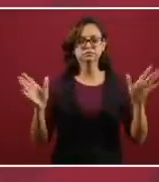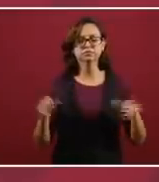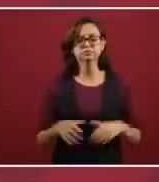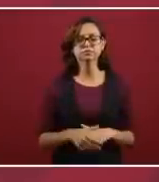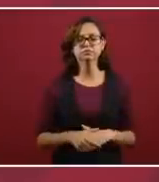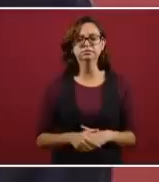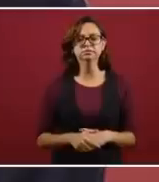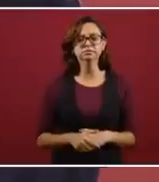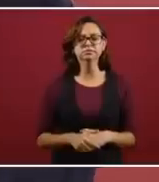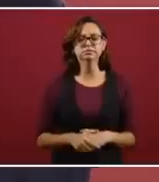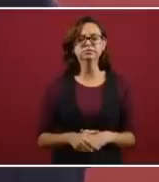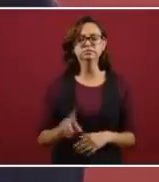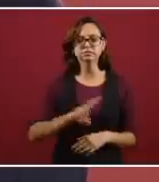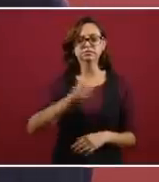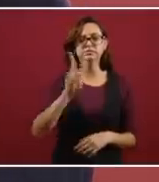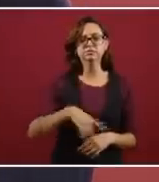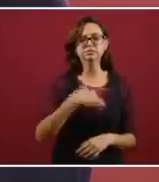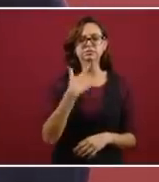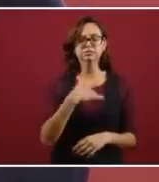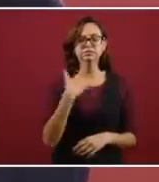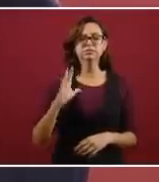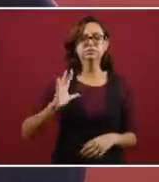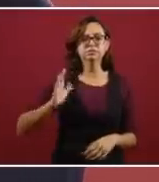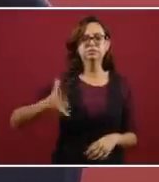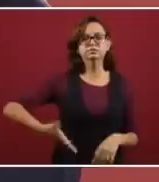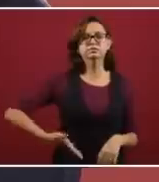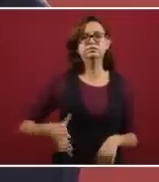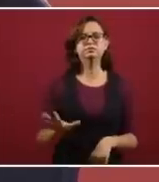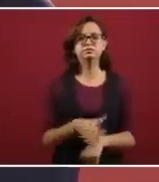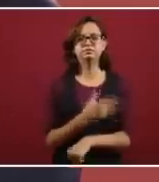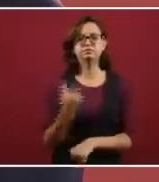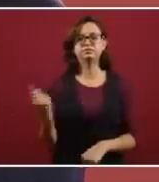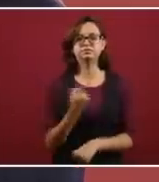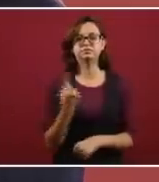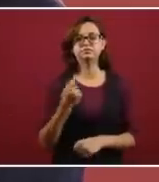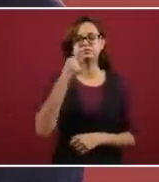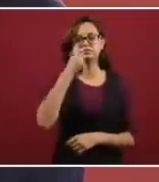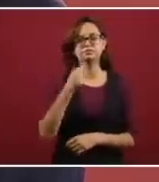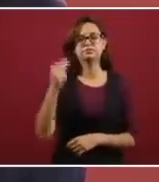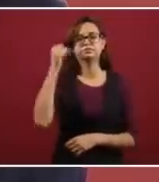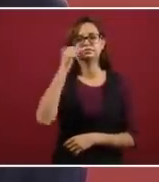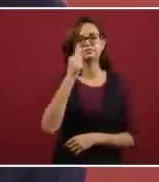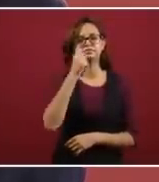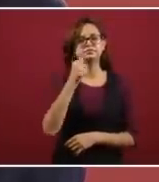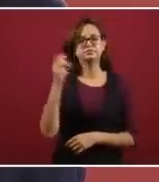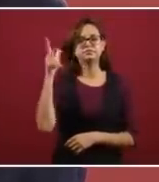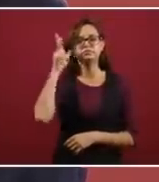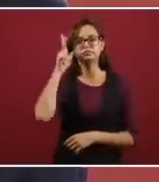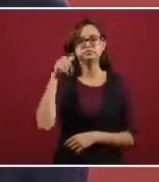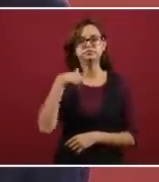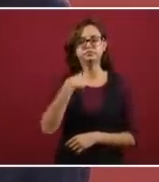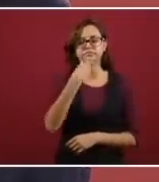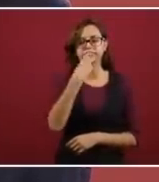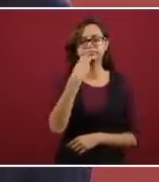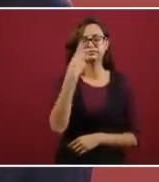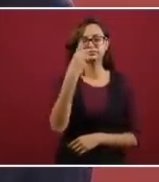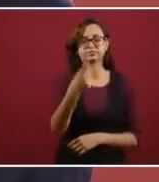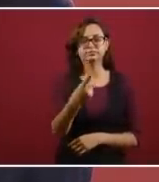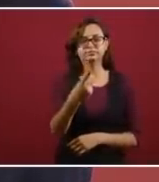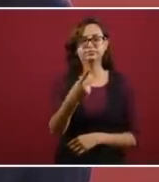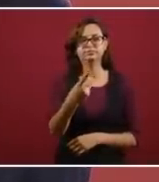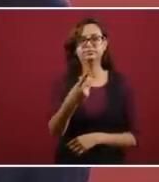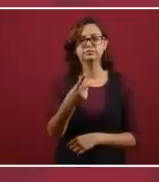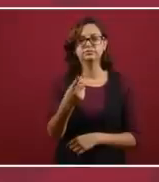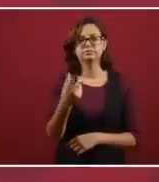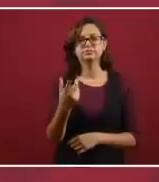Es un orgullo porque les comentaba ayer, antier, que siempre